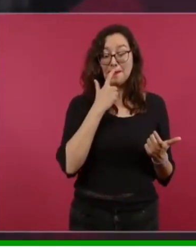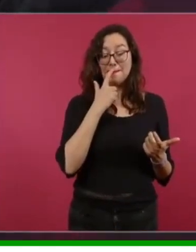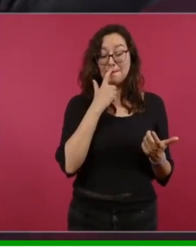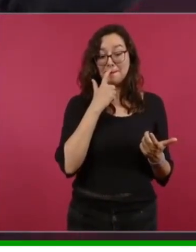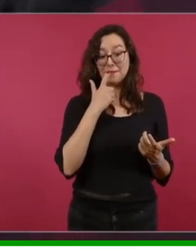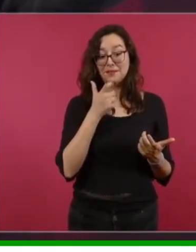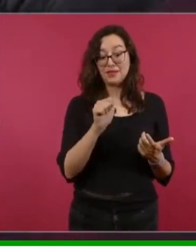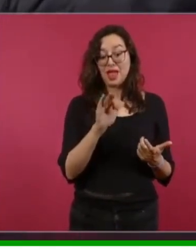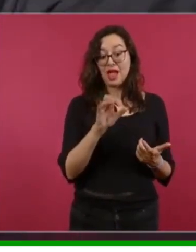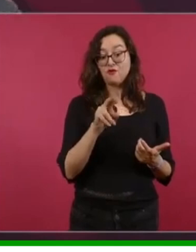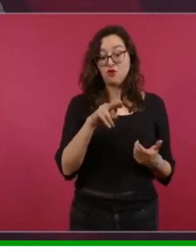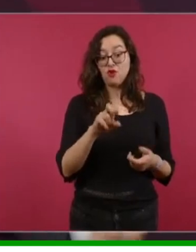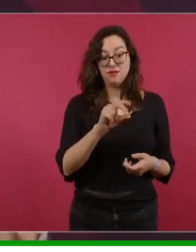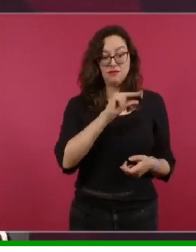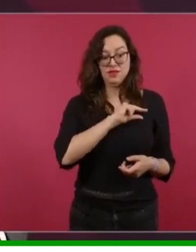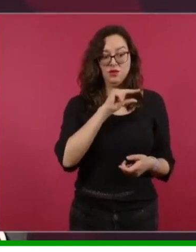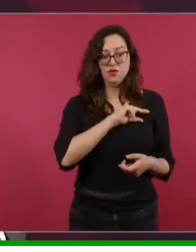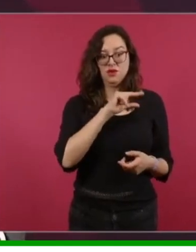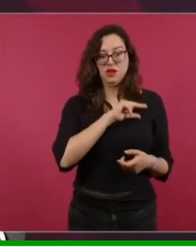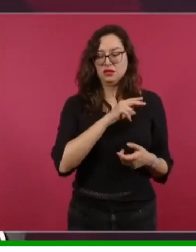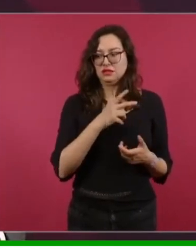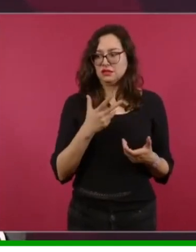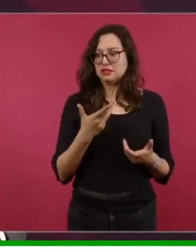los que manejan las Afores,